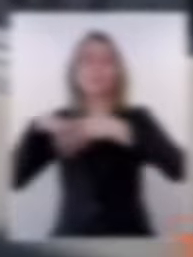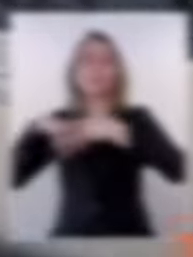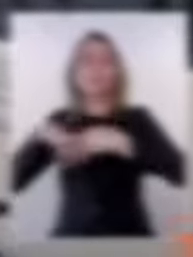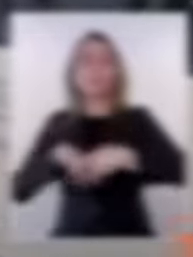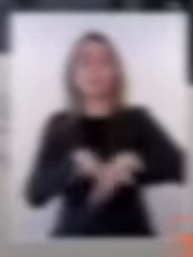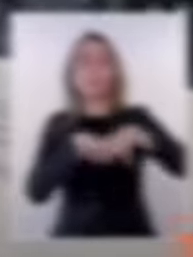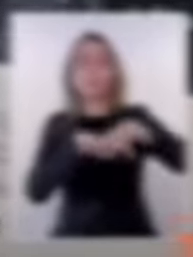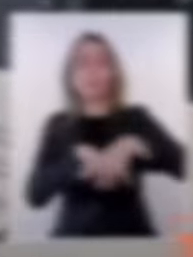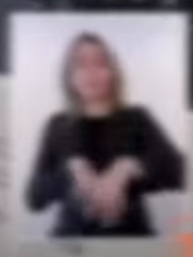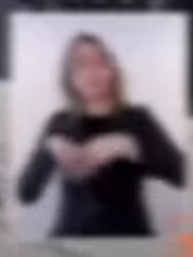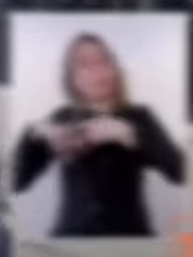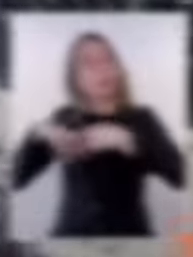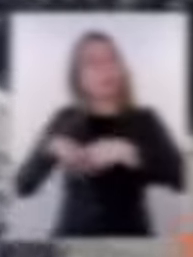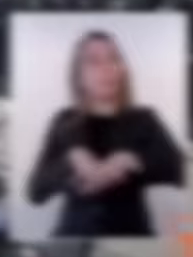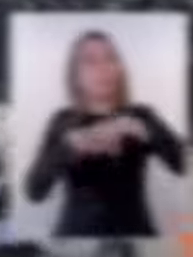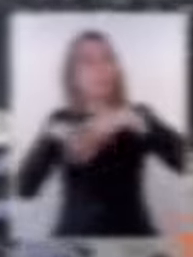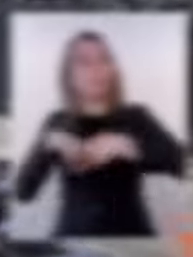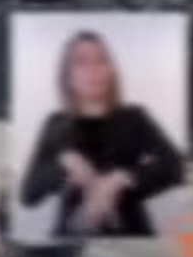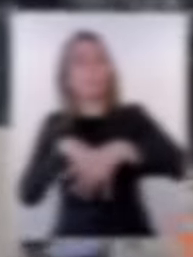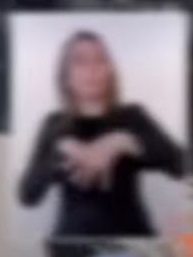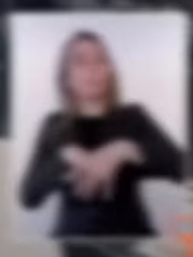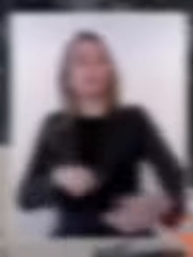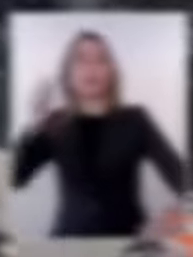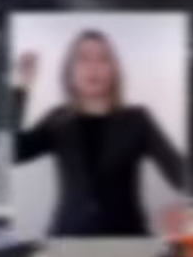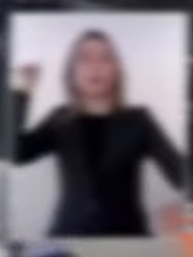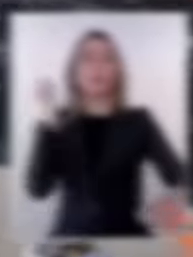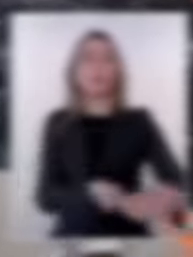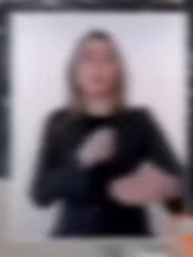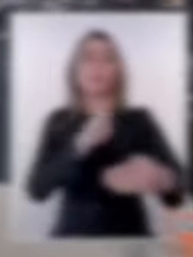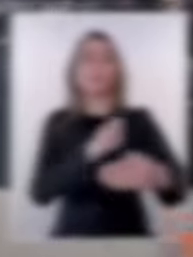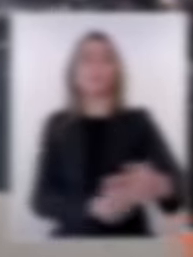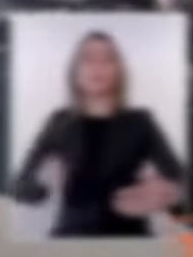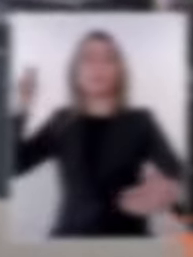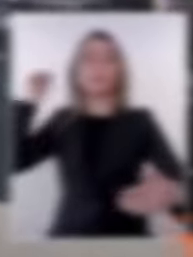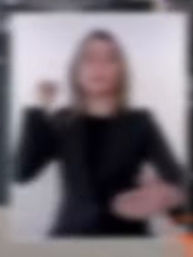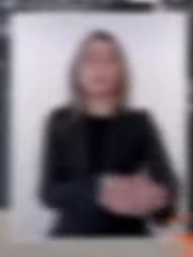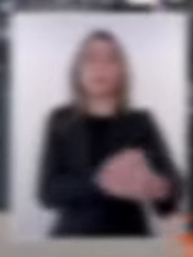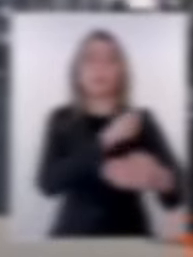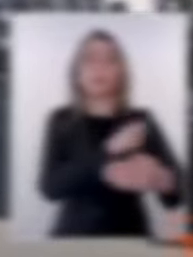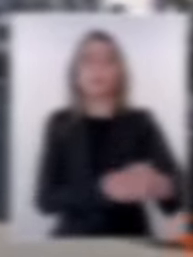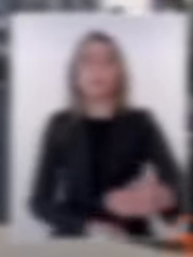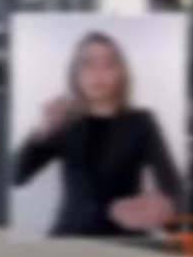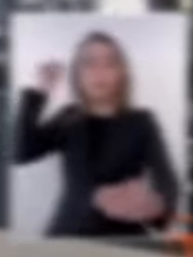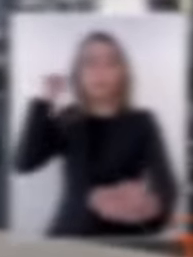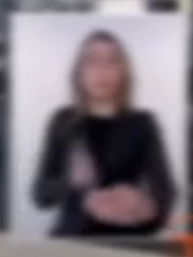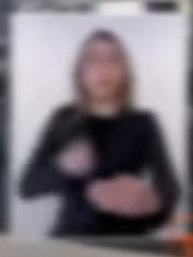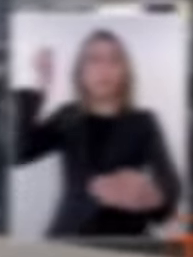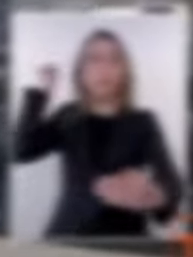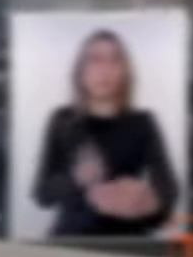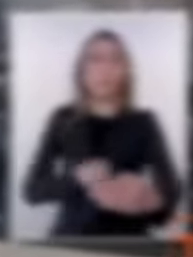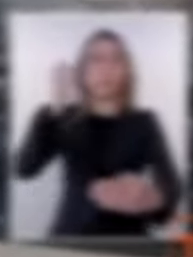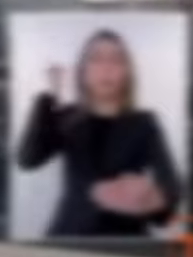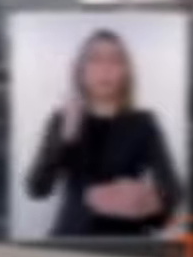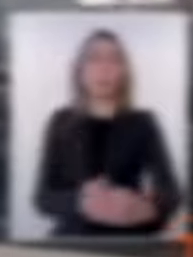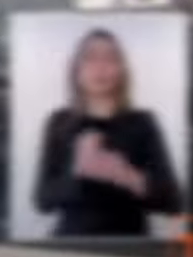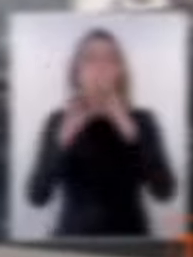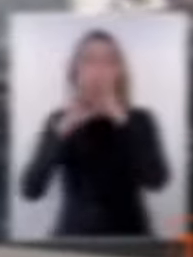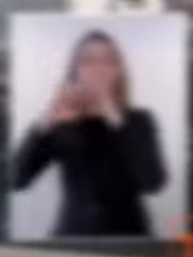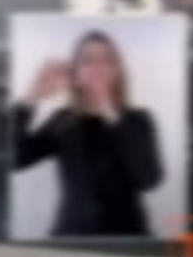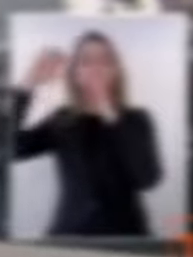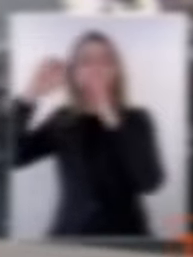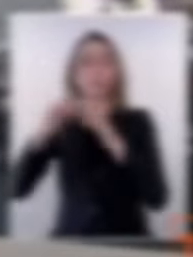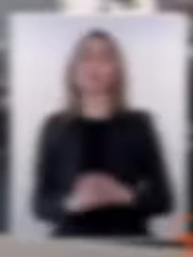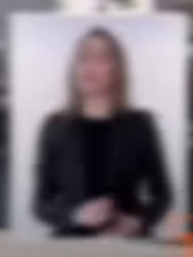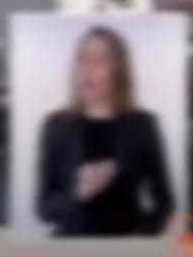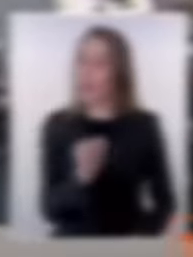Ya se termina, señor. La verdad que ese es Valparaíso. Es que es muy diferente ver el desfile aquí a verlo en el Parque O'Higgins, ¿no?